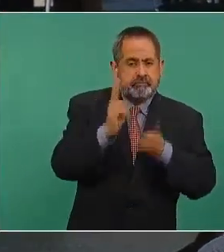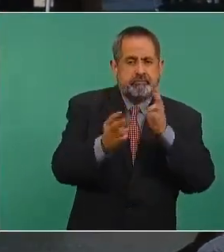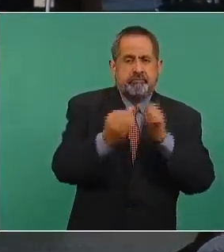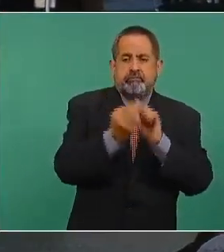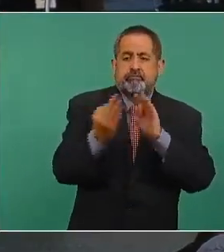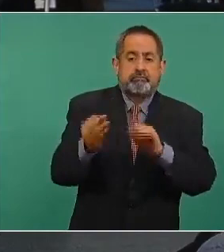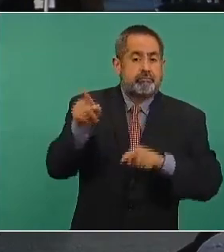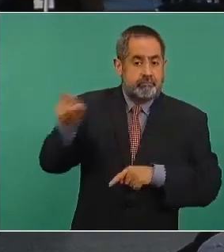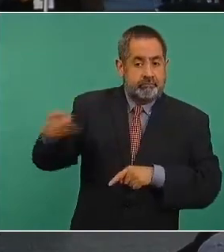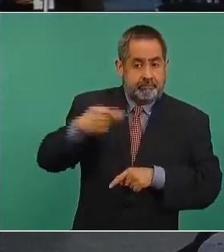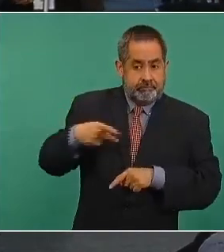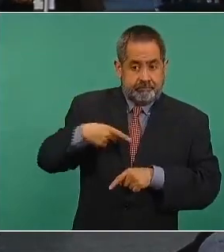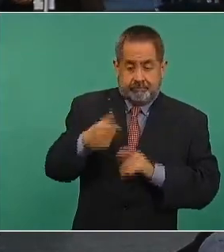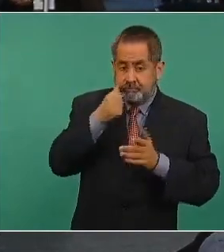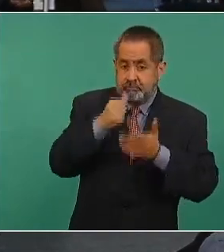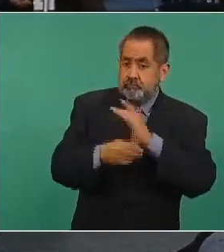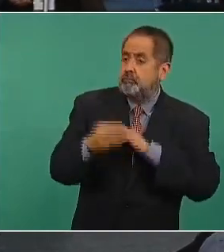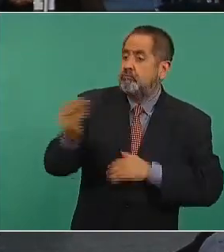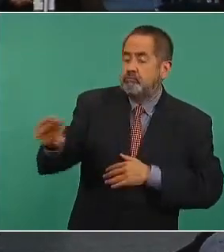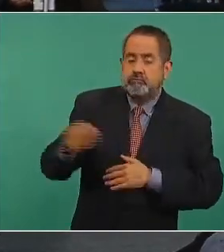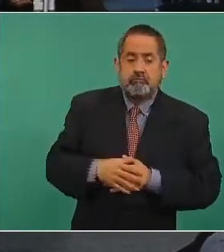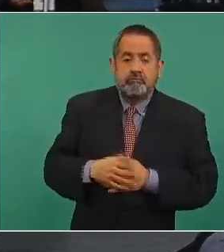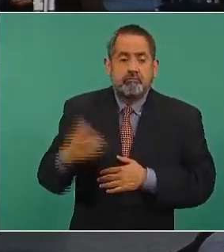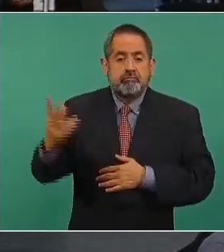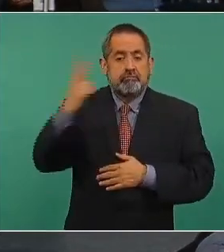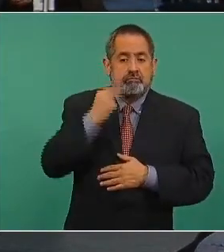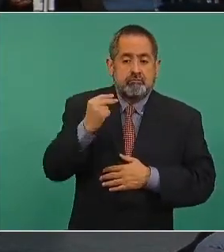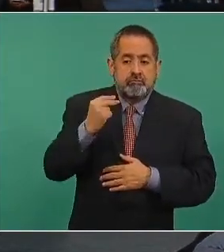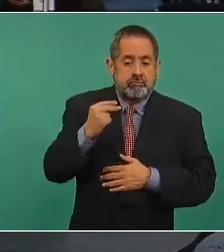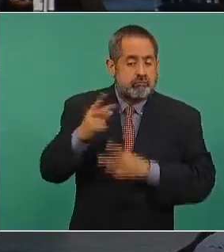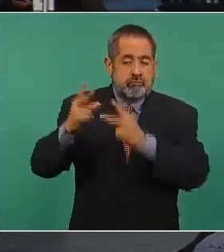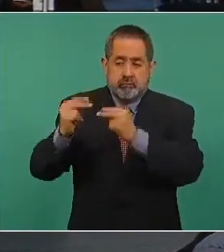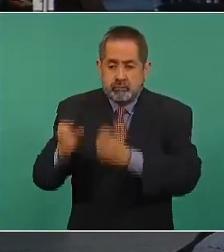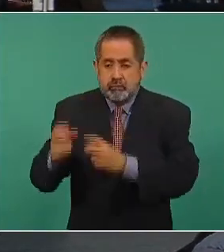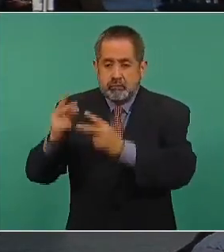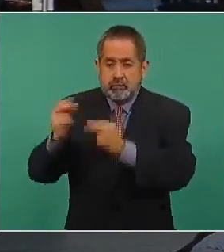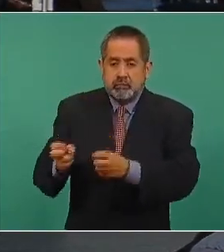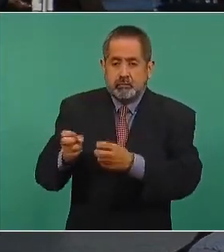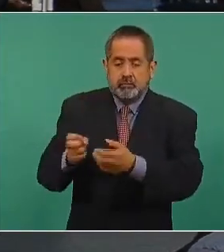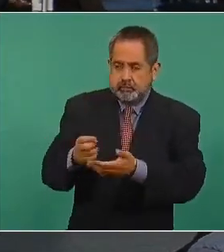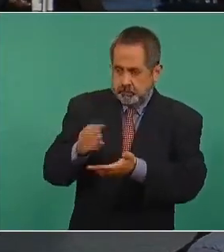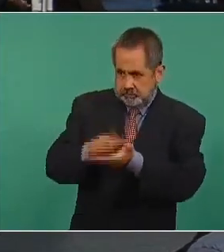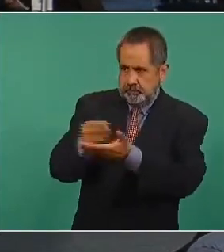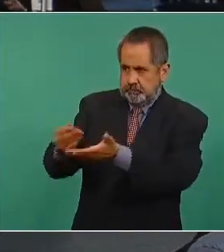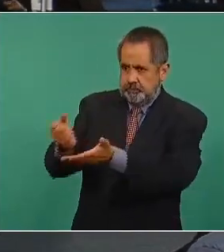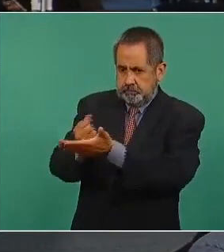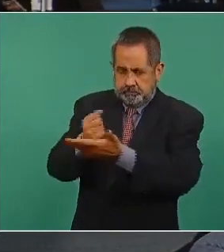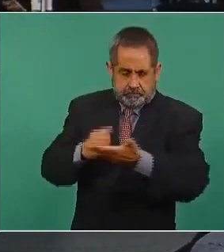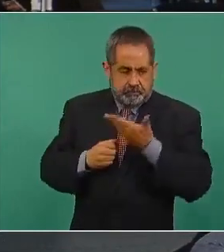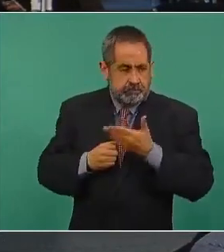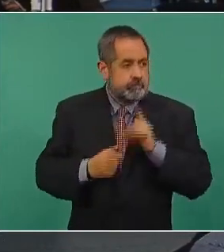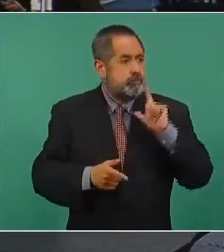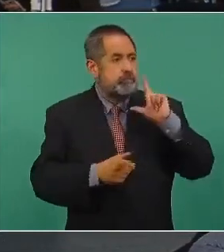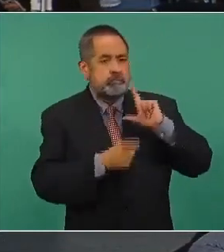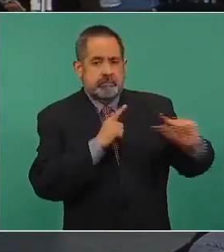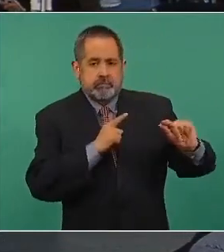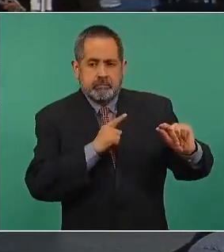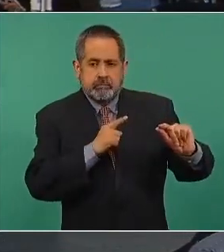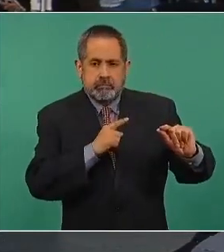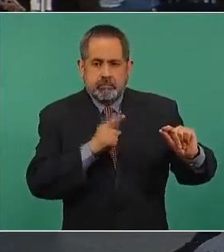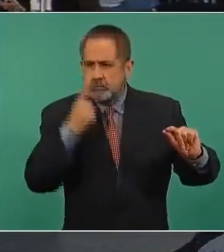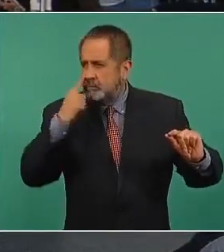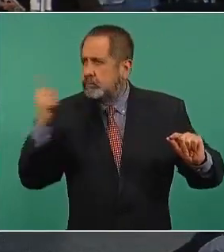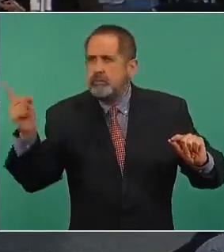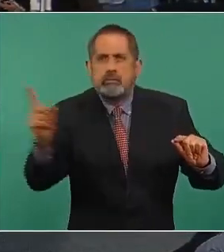con él y me dijeron que no estaba, la dejé, me firmaron de recibido, y en cuanto me fui, pues